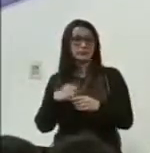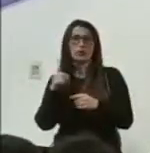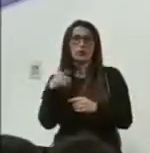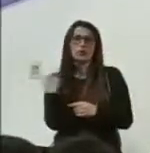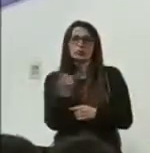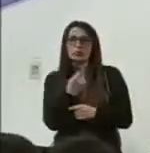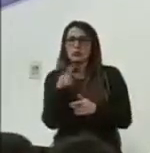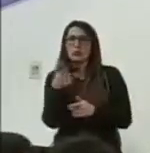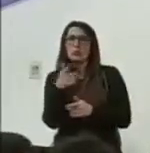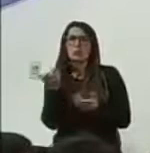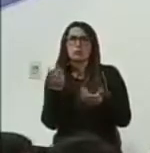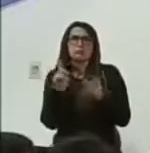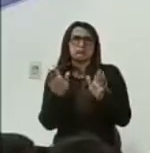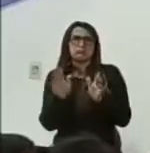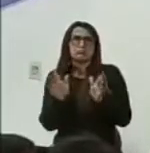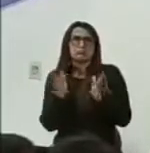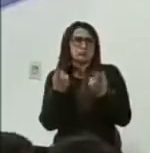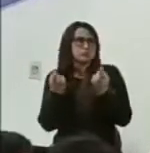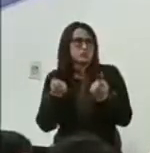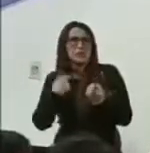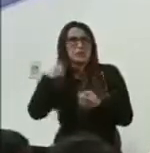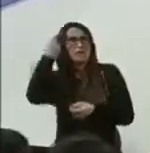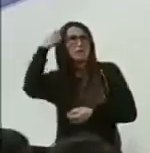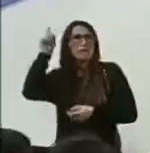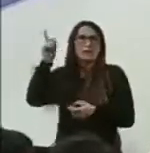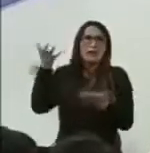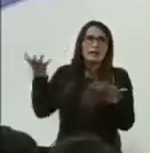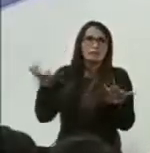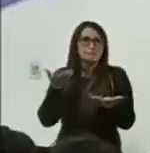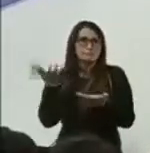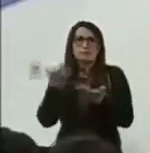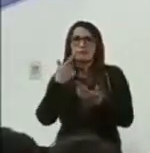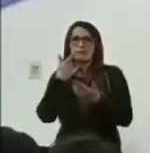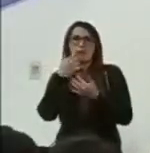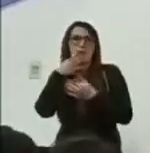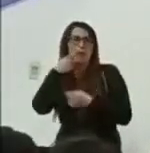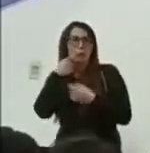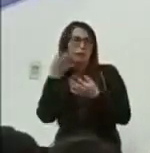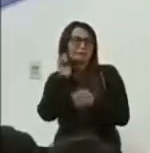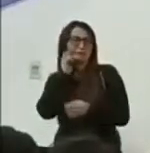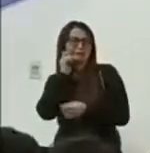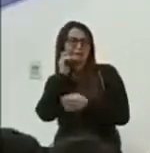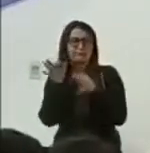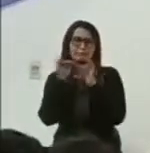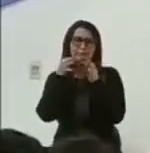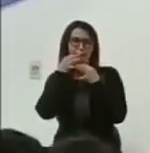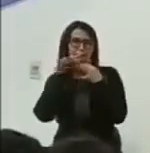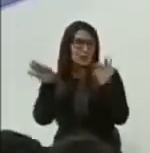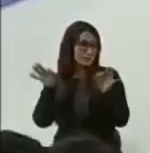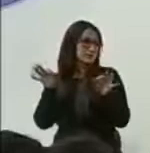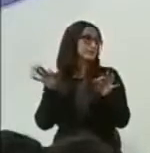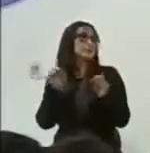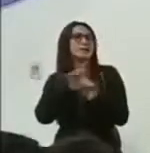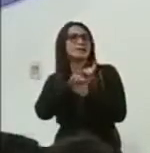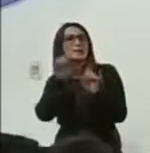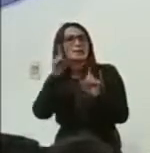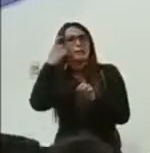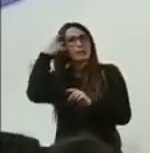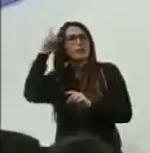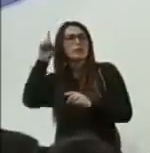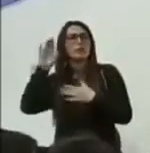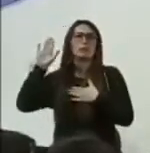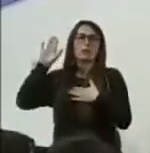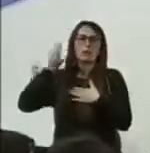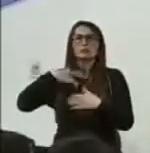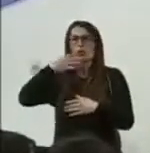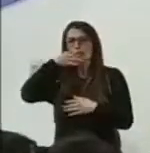Nosotros no tenemos necesidad de inventar frases bonitas ni de inventar promesas